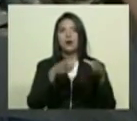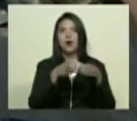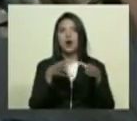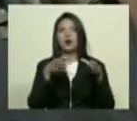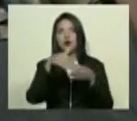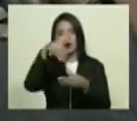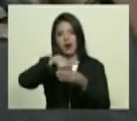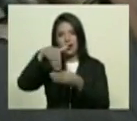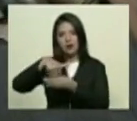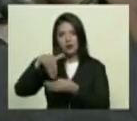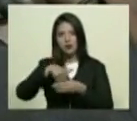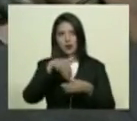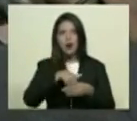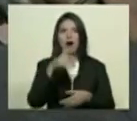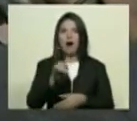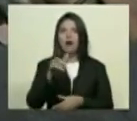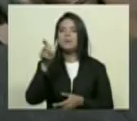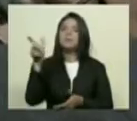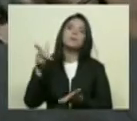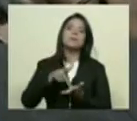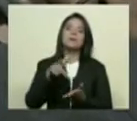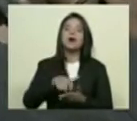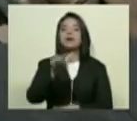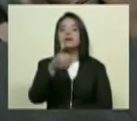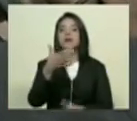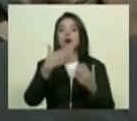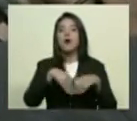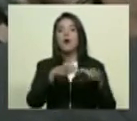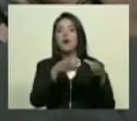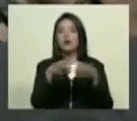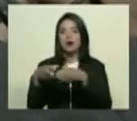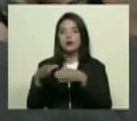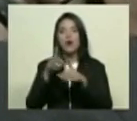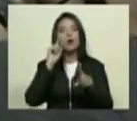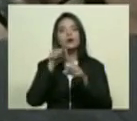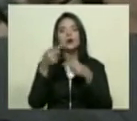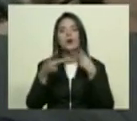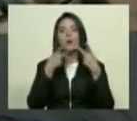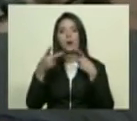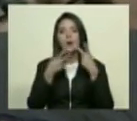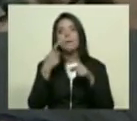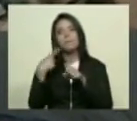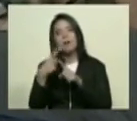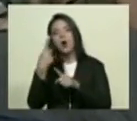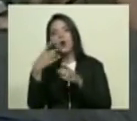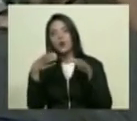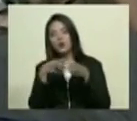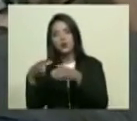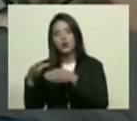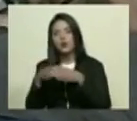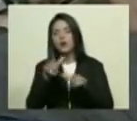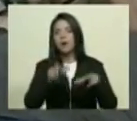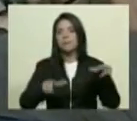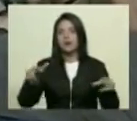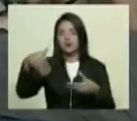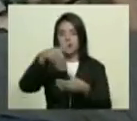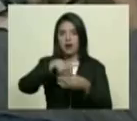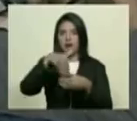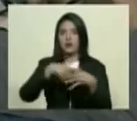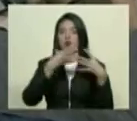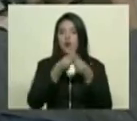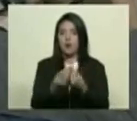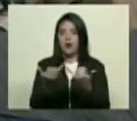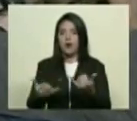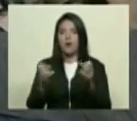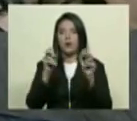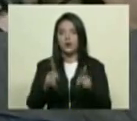electores contamos con la presencia de 10 organizaciones con fines políticos y un grupo de electores que nos acompañan en esta oportunidad